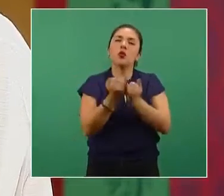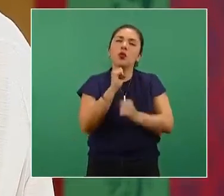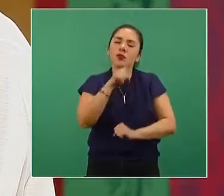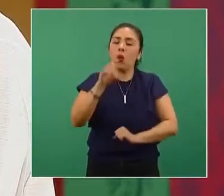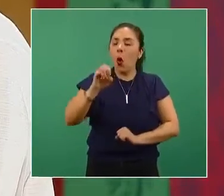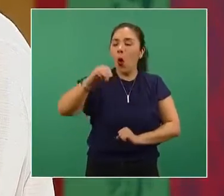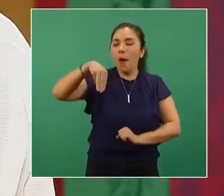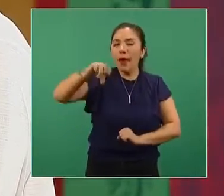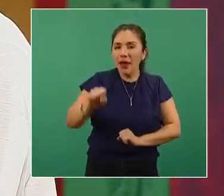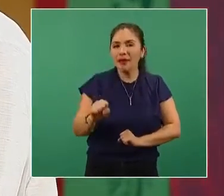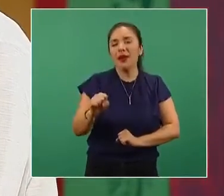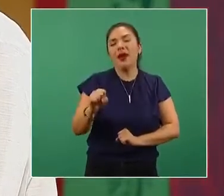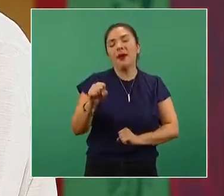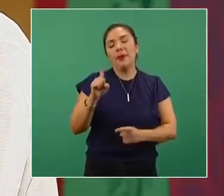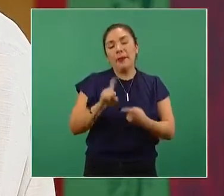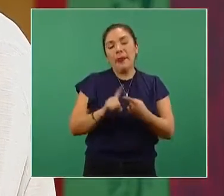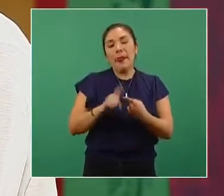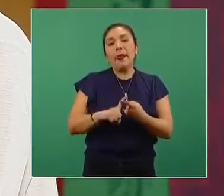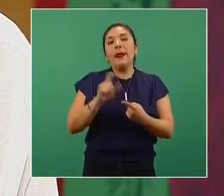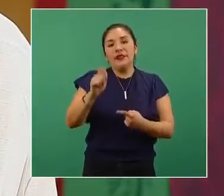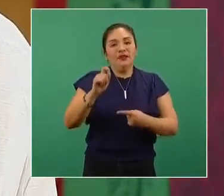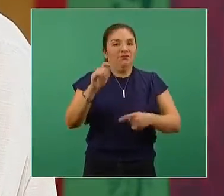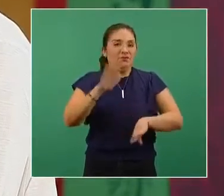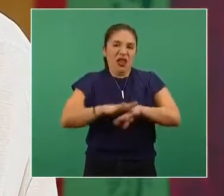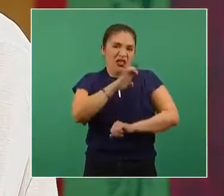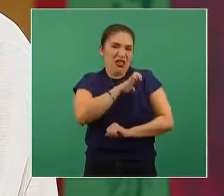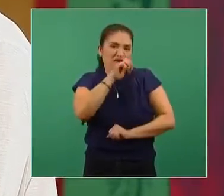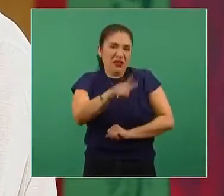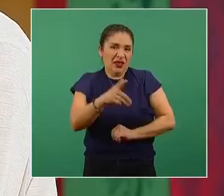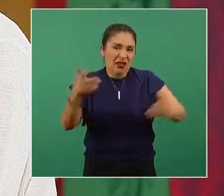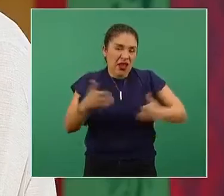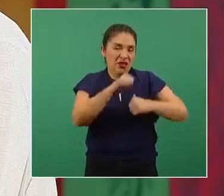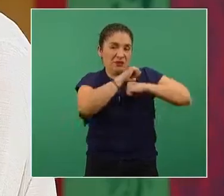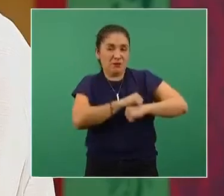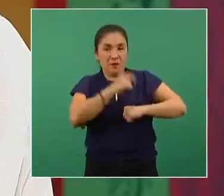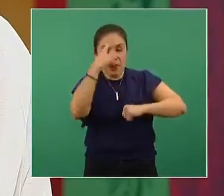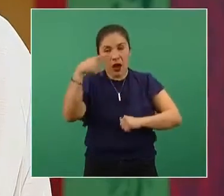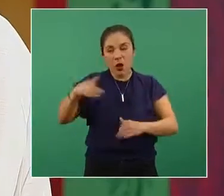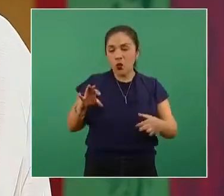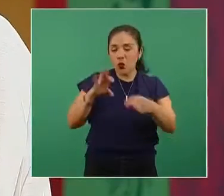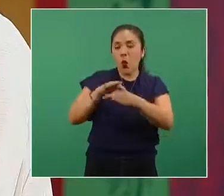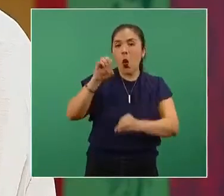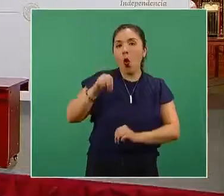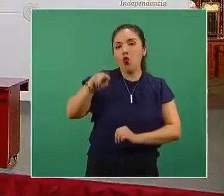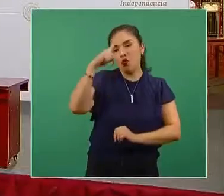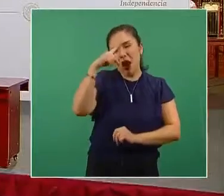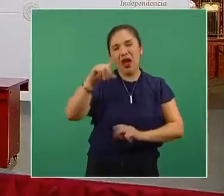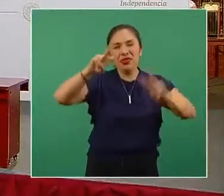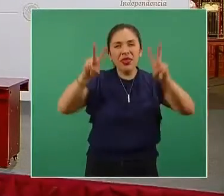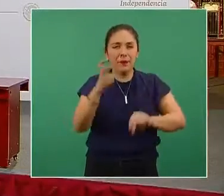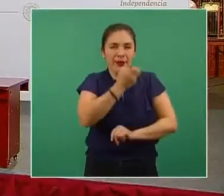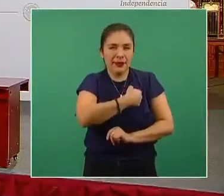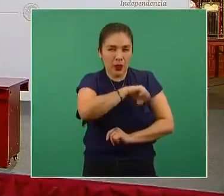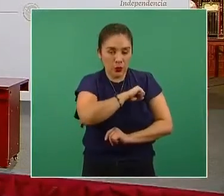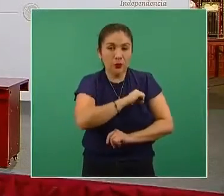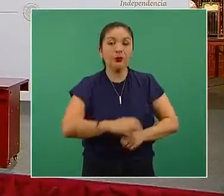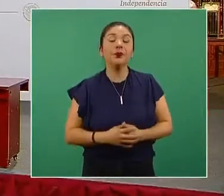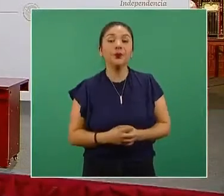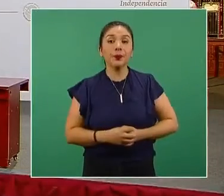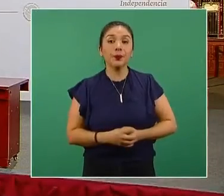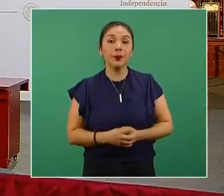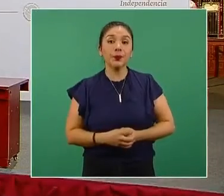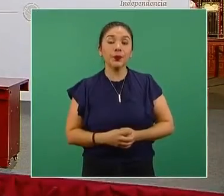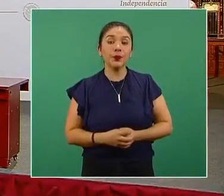la OMS, la Organización Mundial de la Salud, que es la agencia especializada de las Naciones Unidas en materia de salud.